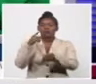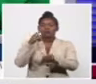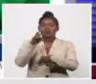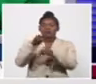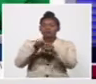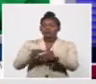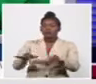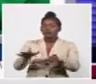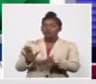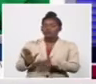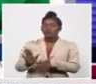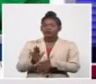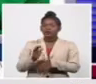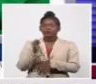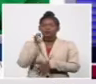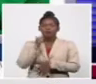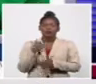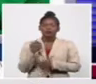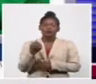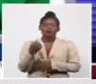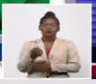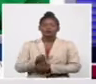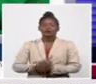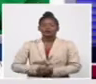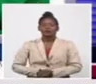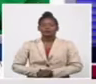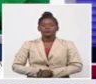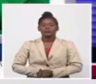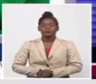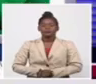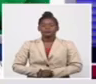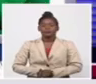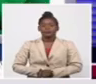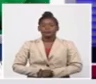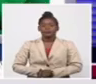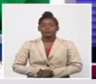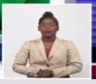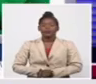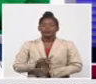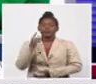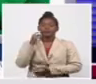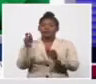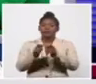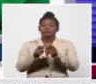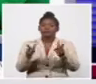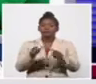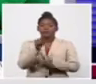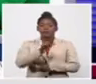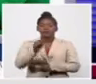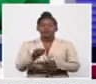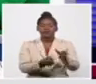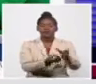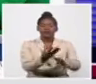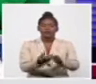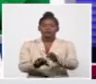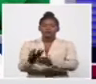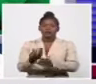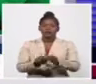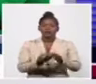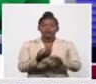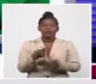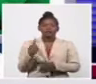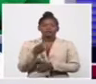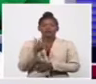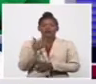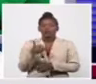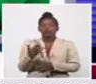se produzca así. Además, muchos casos se están detectando por la pesquisa activa, que